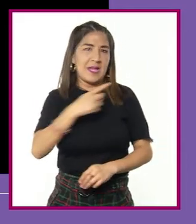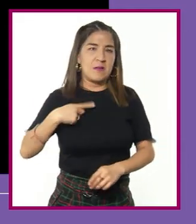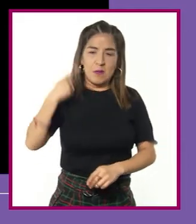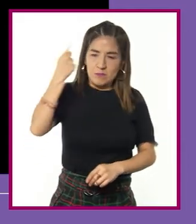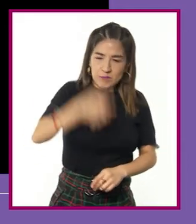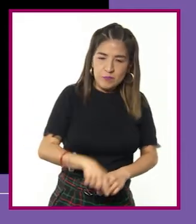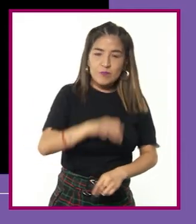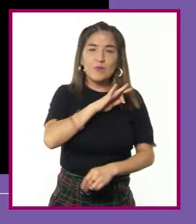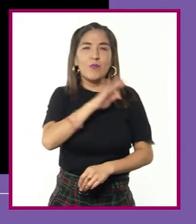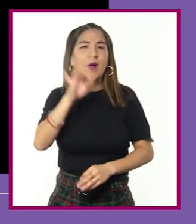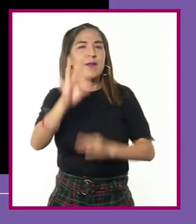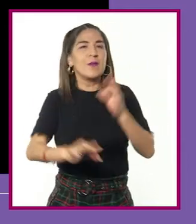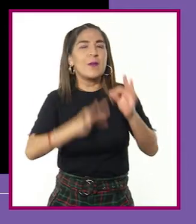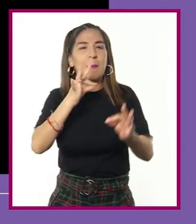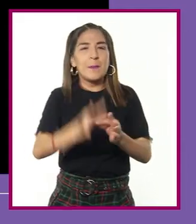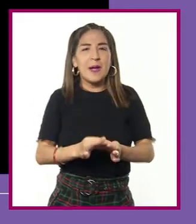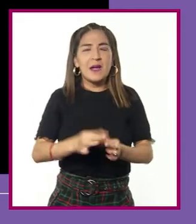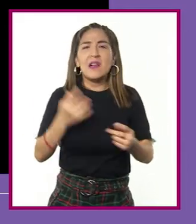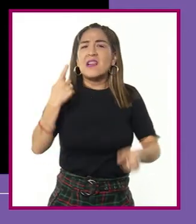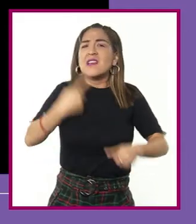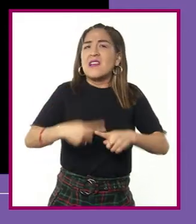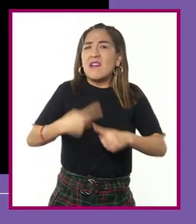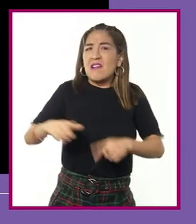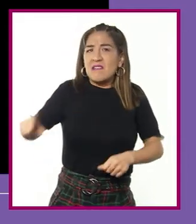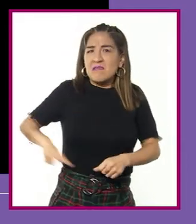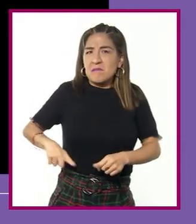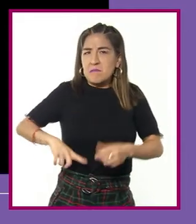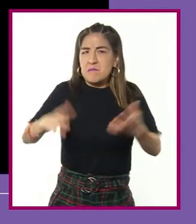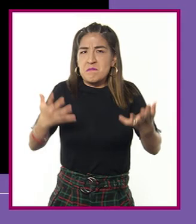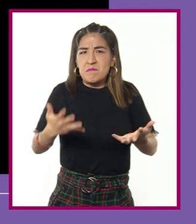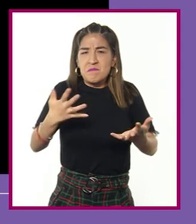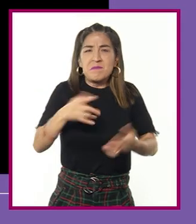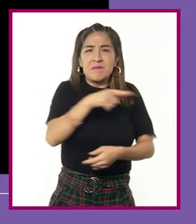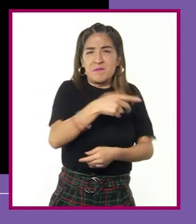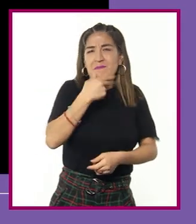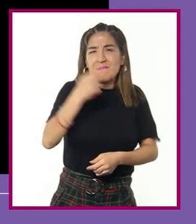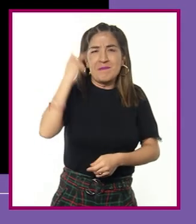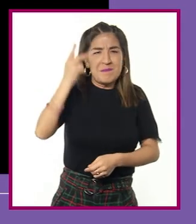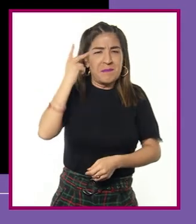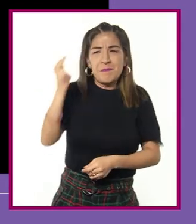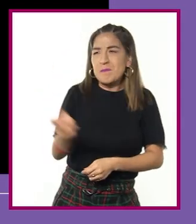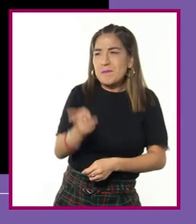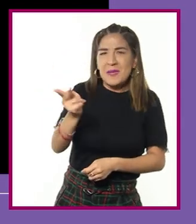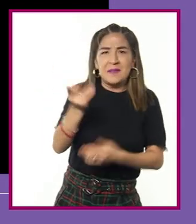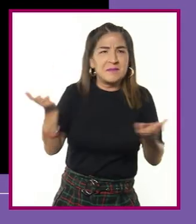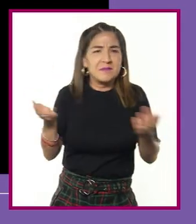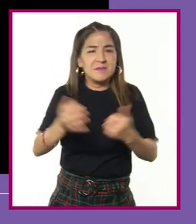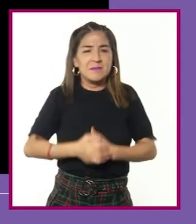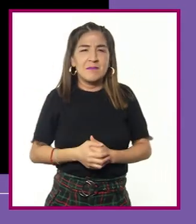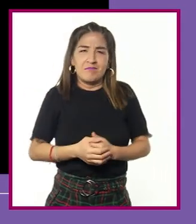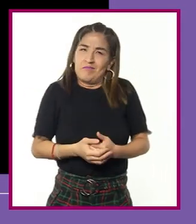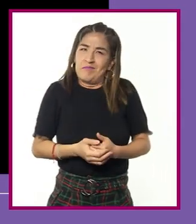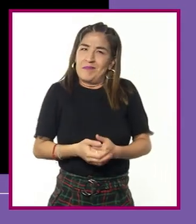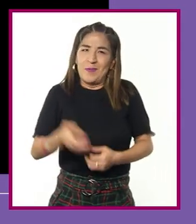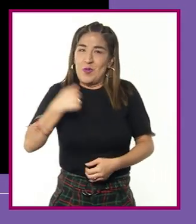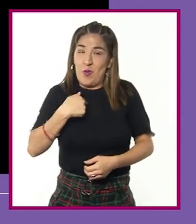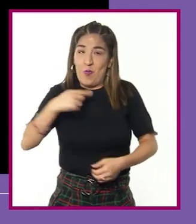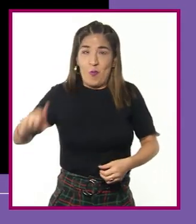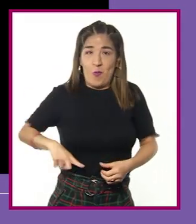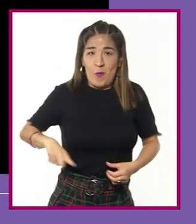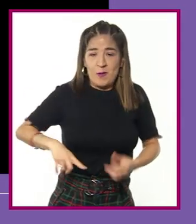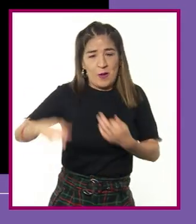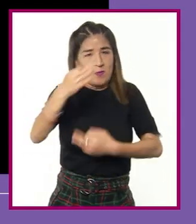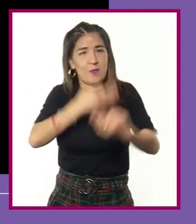pueden cumplir. ¿Y sobre quién gobiernas?, preguntó entonces el Principito. sobre todos. ¿No hay nadie